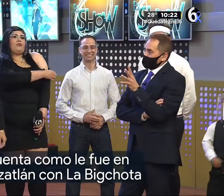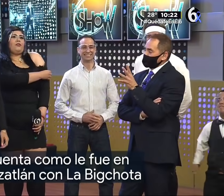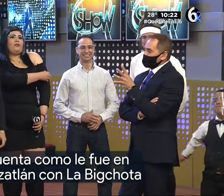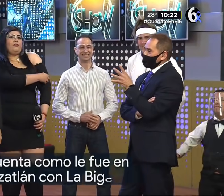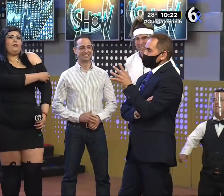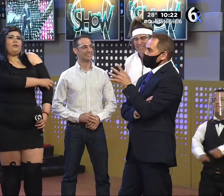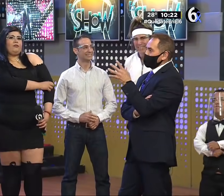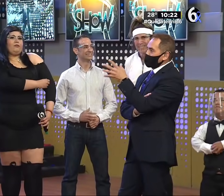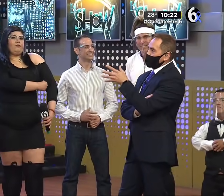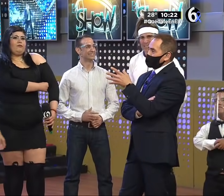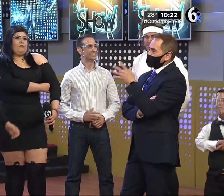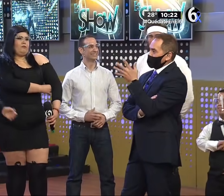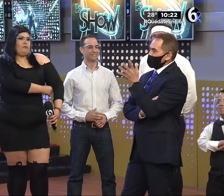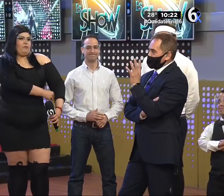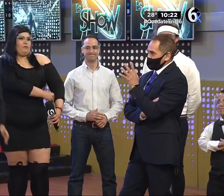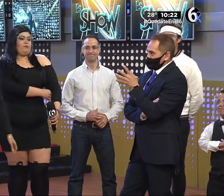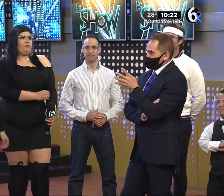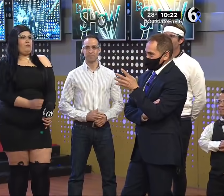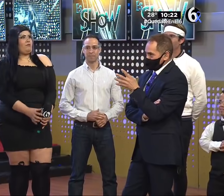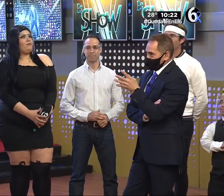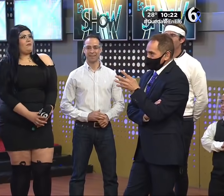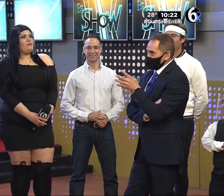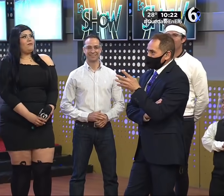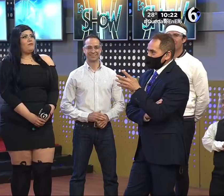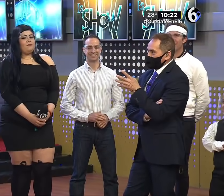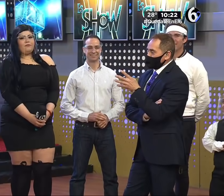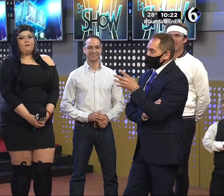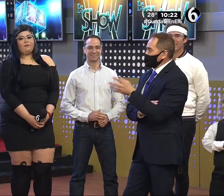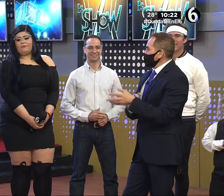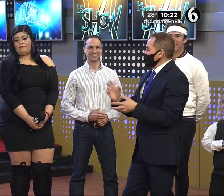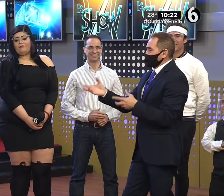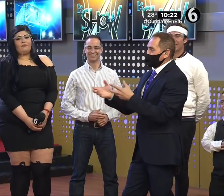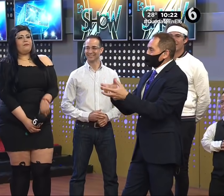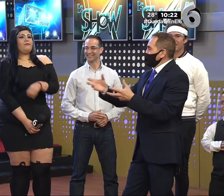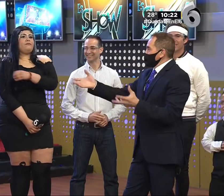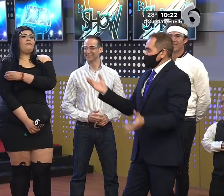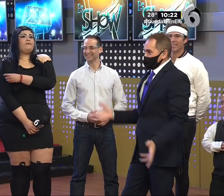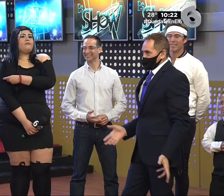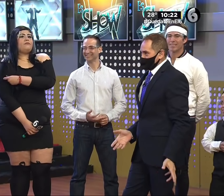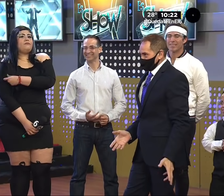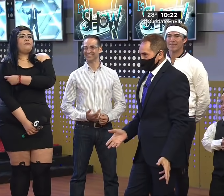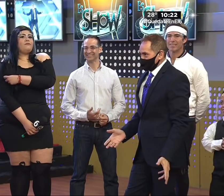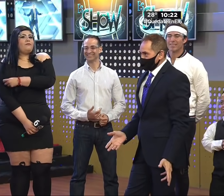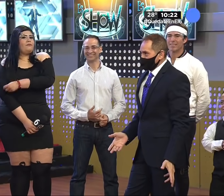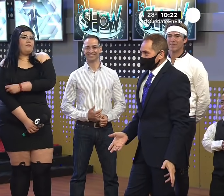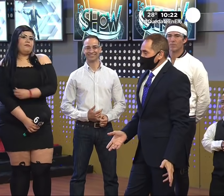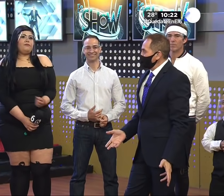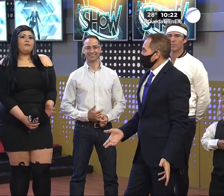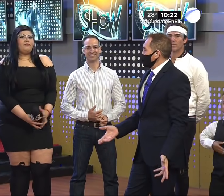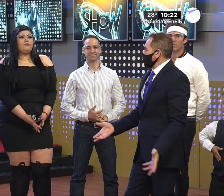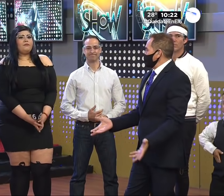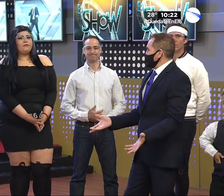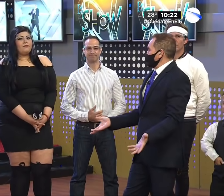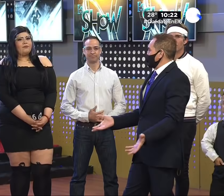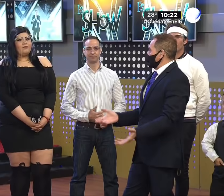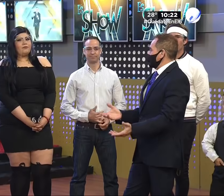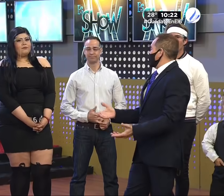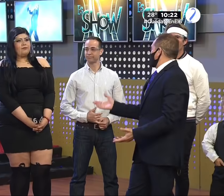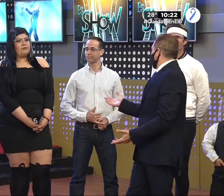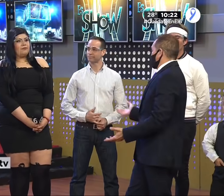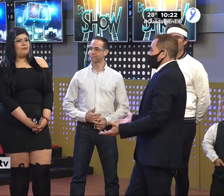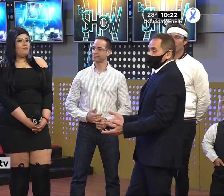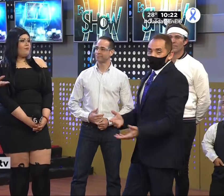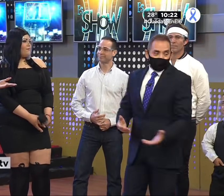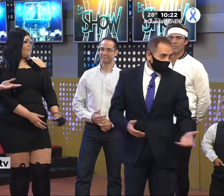Porque le dan chance al poema de que habla y se equivoca. Está atenta. Y luego ustedes se la traen de pique. Oiga, pues, ¿de qué se trata?